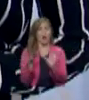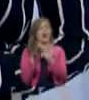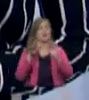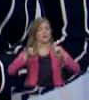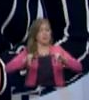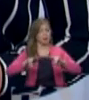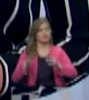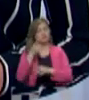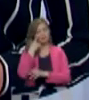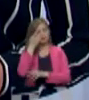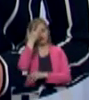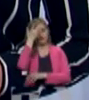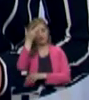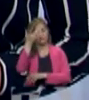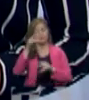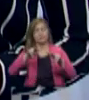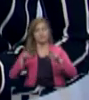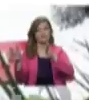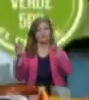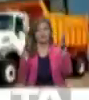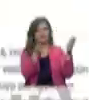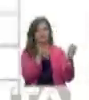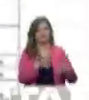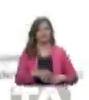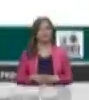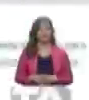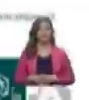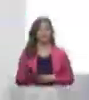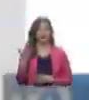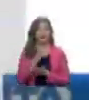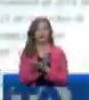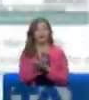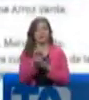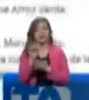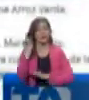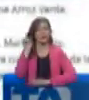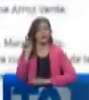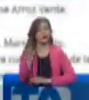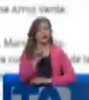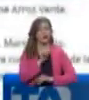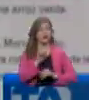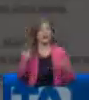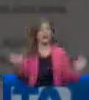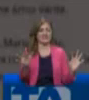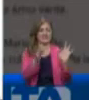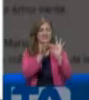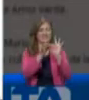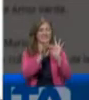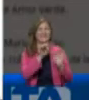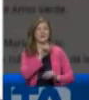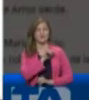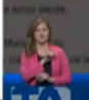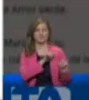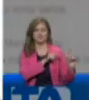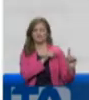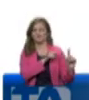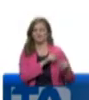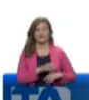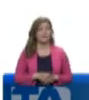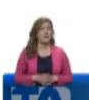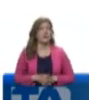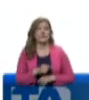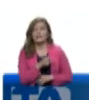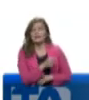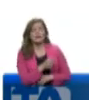de sus compañías. Hace una semana se conoció que Arroz Verde alcanzaría a Vinicio Alvarado.